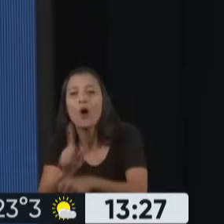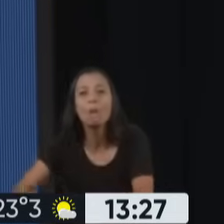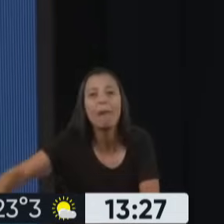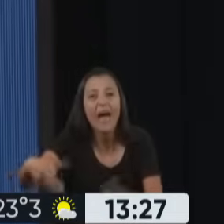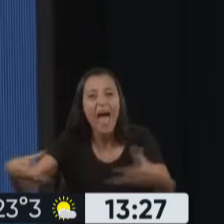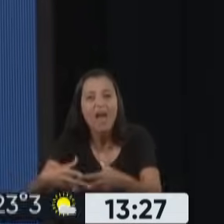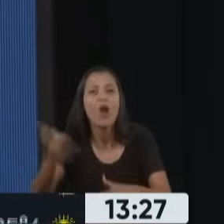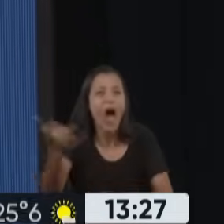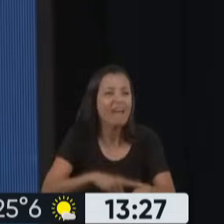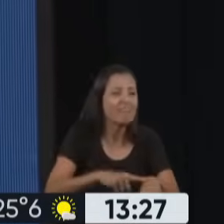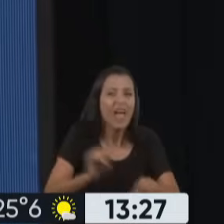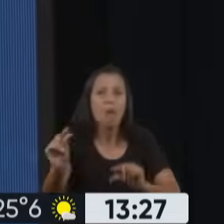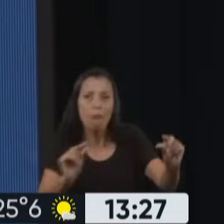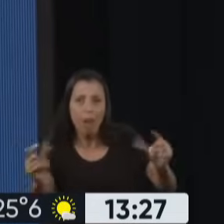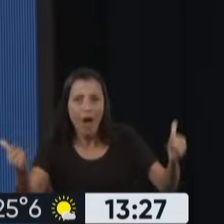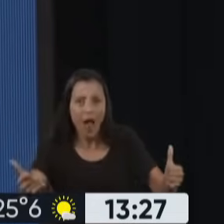Lucas Jr.,